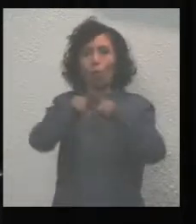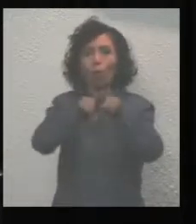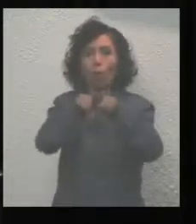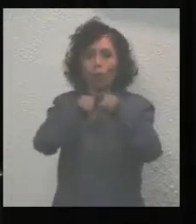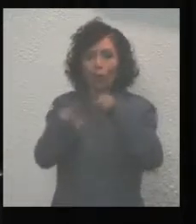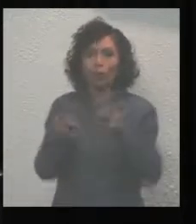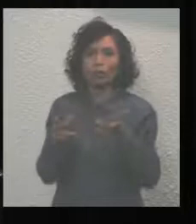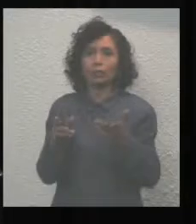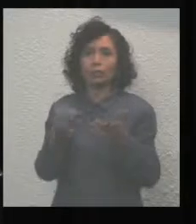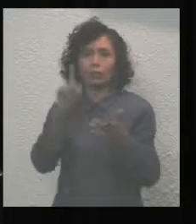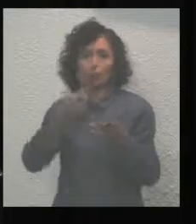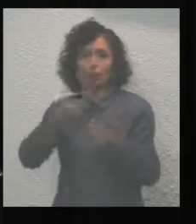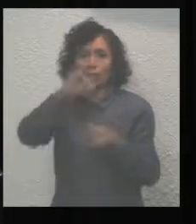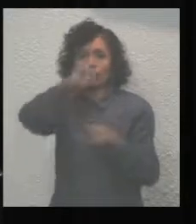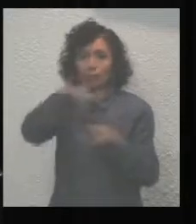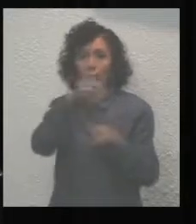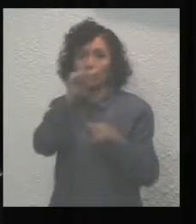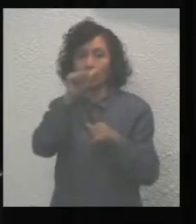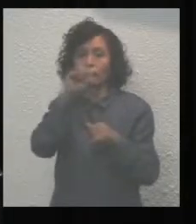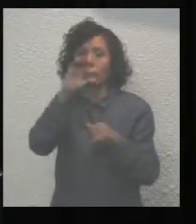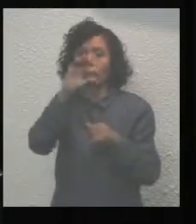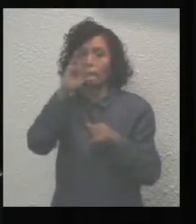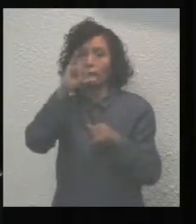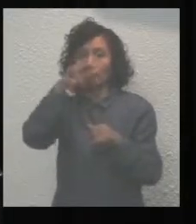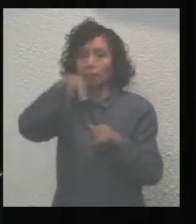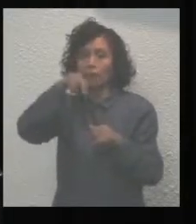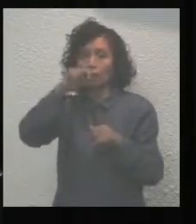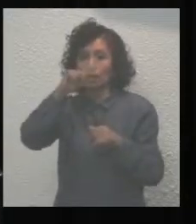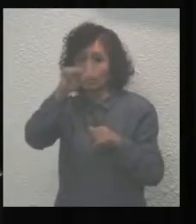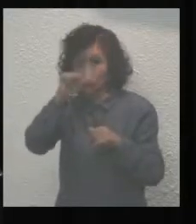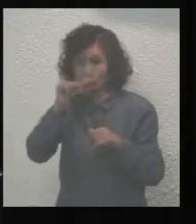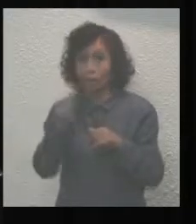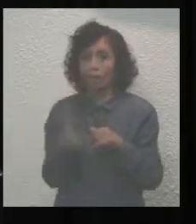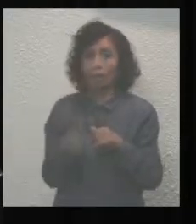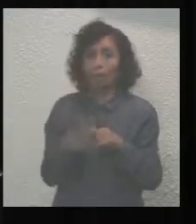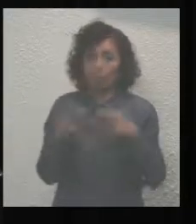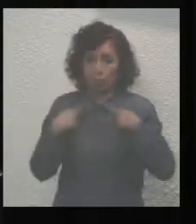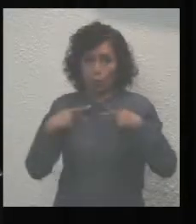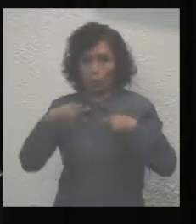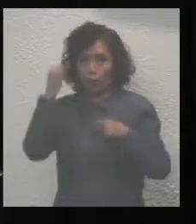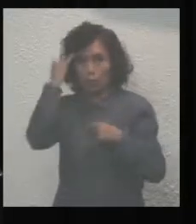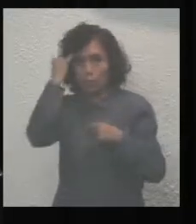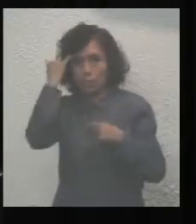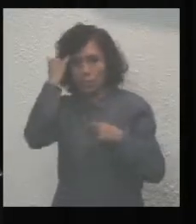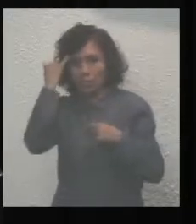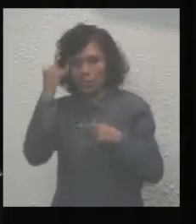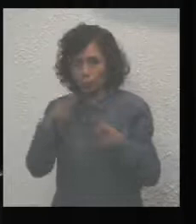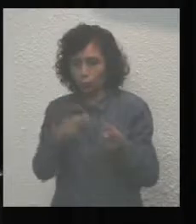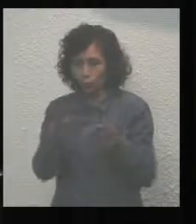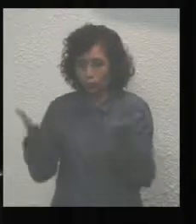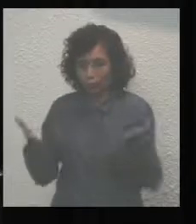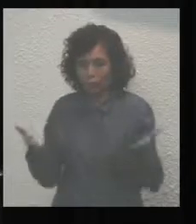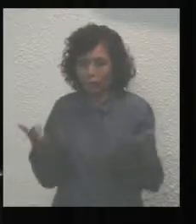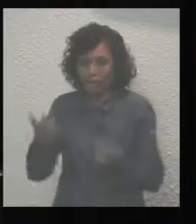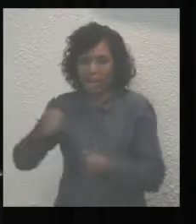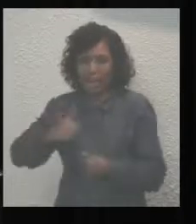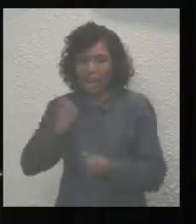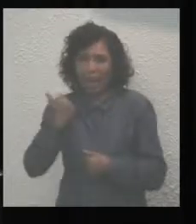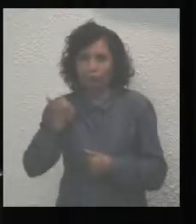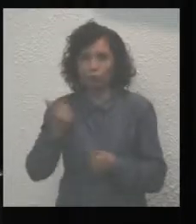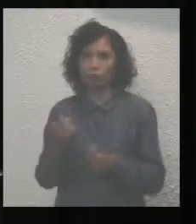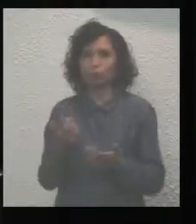otomíes, Jacinta Francisco, Alberta Alcántara y Teresa González, ante el abuso del poder absoluto del Estado